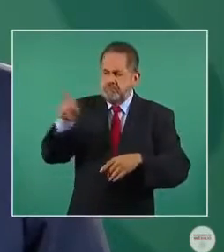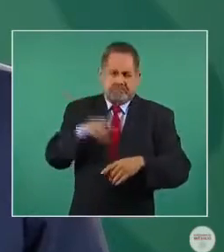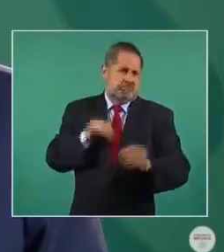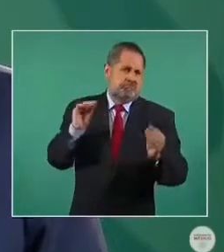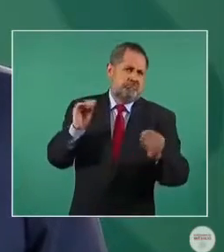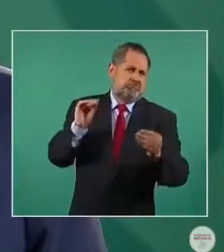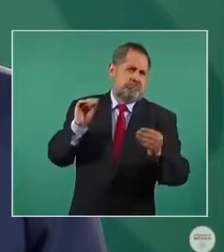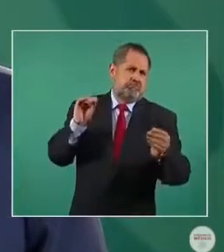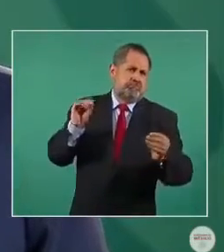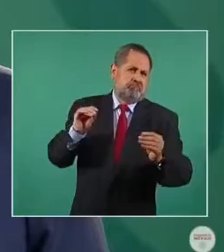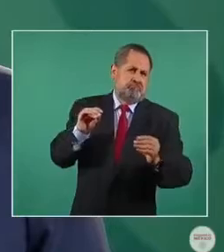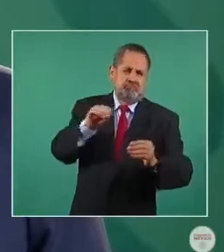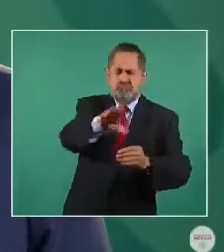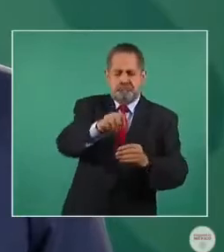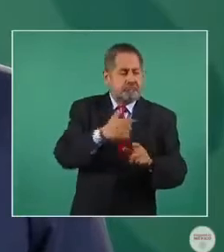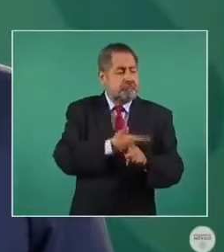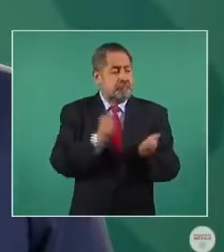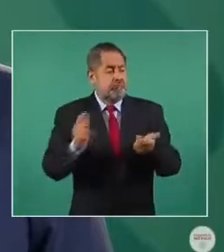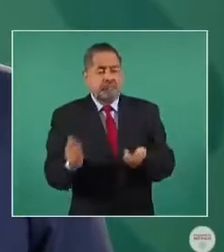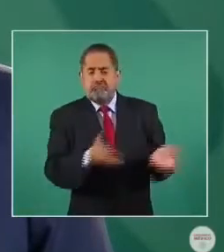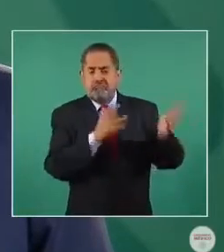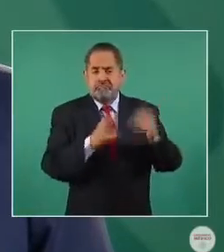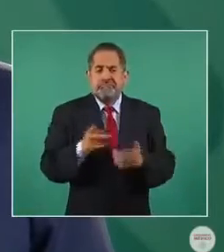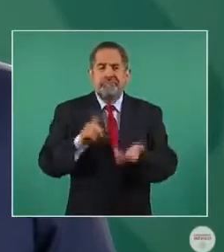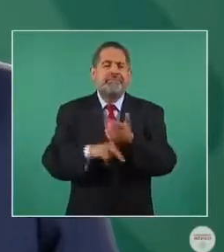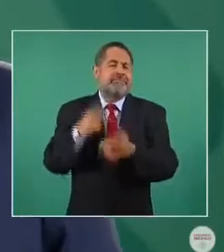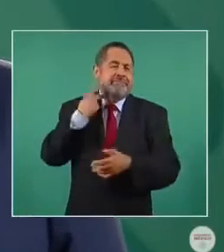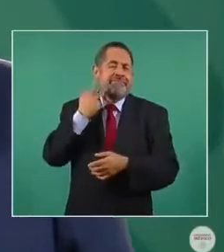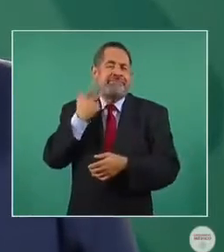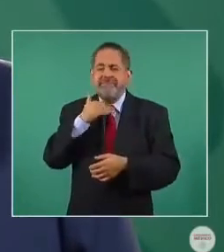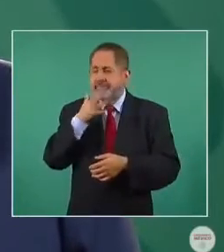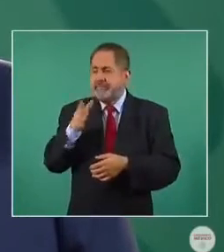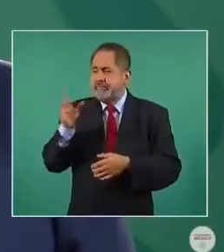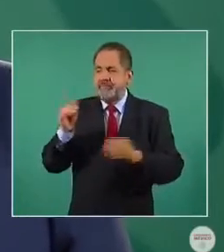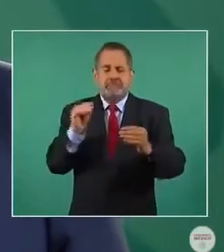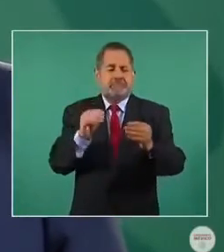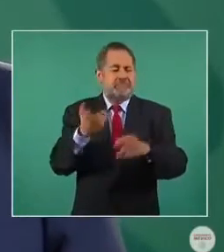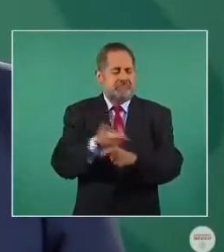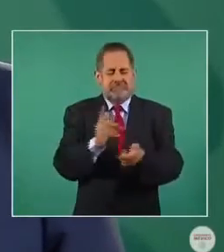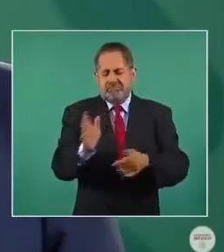a delincuentes de cuello blanco, y presumían